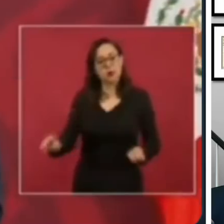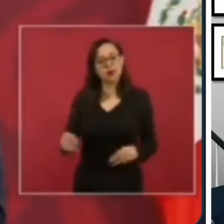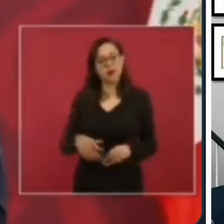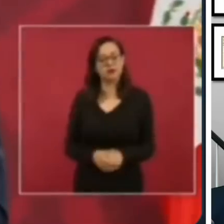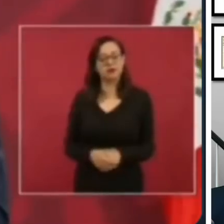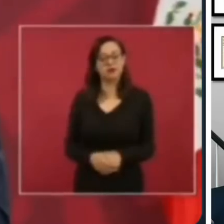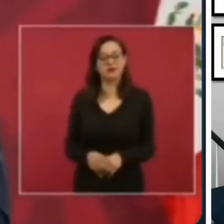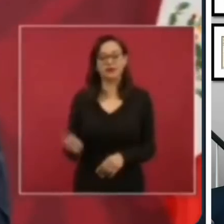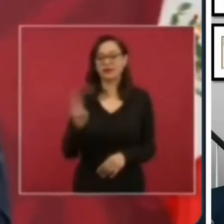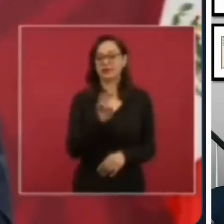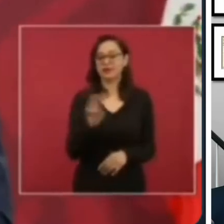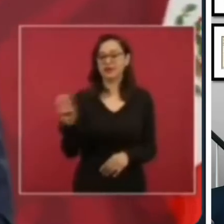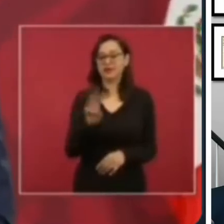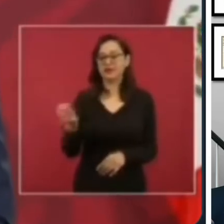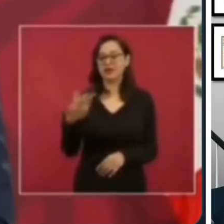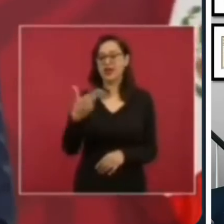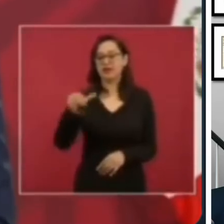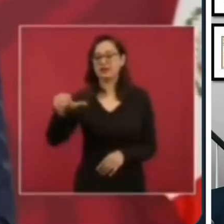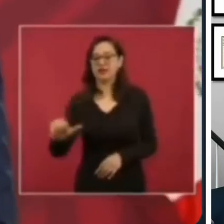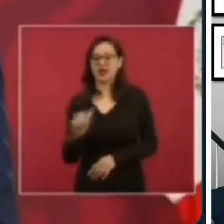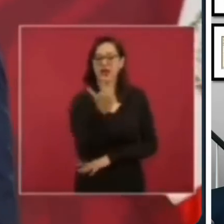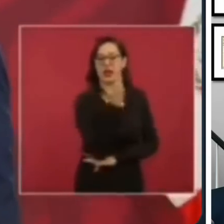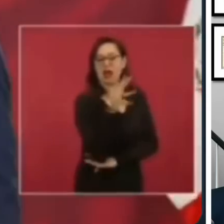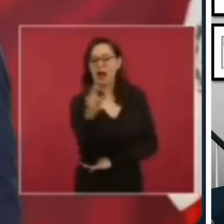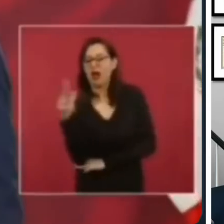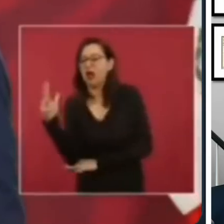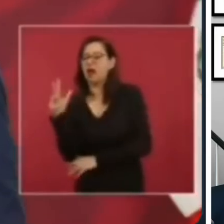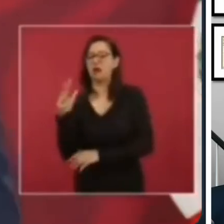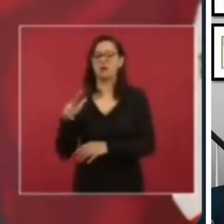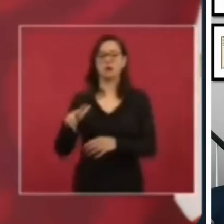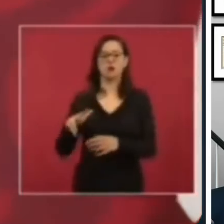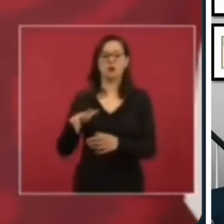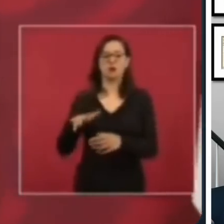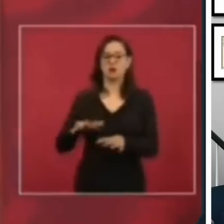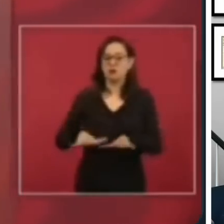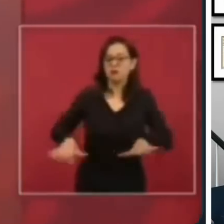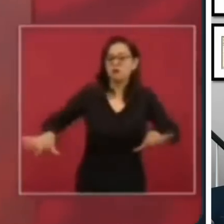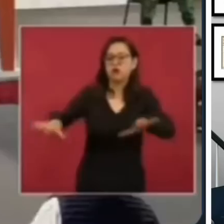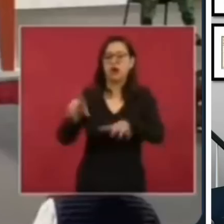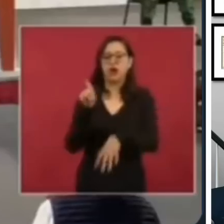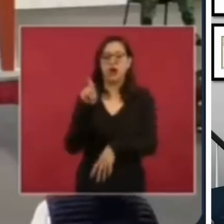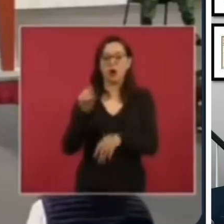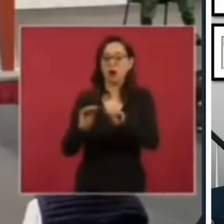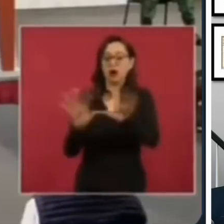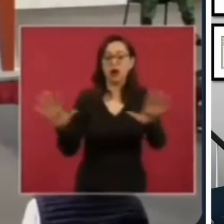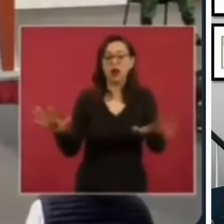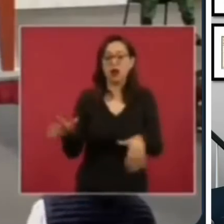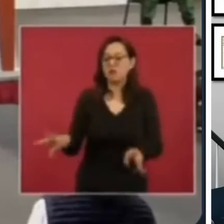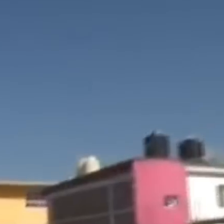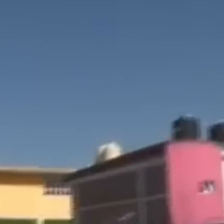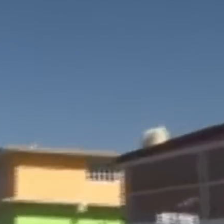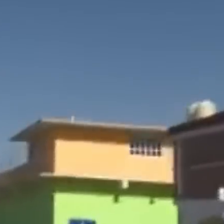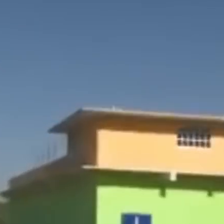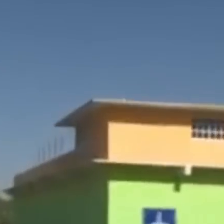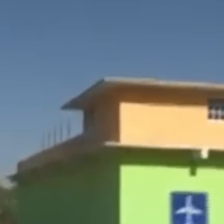Tren Maya y también vamos a ver cómo el presidente les da un mensaje a ellos y al pueblo de México. Vamos a ir al video.